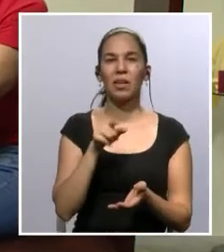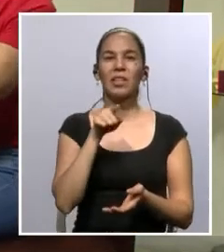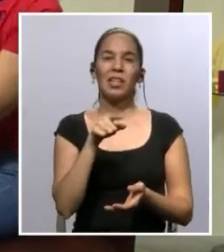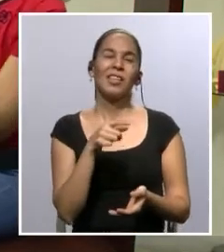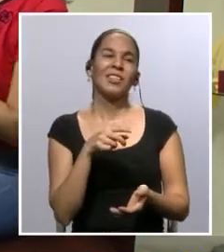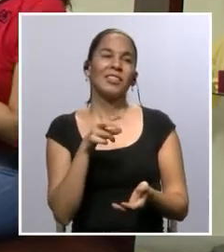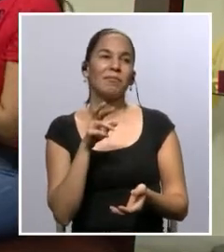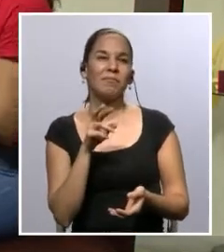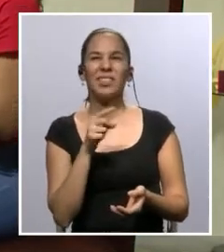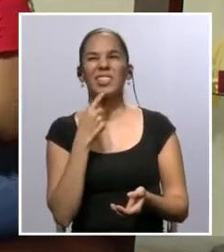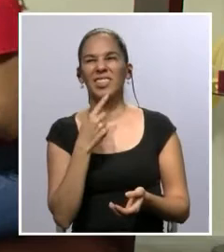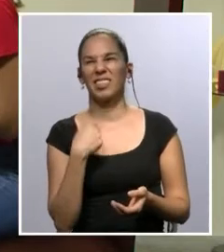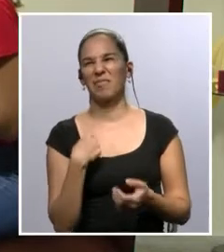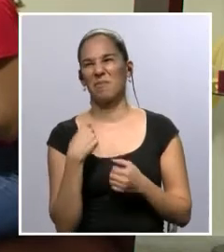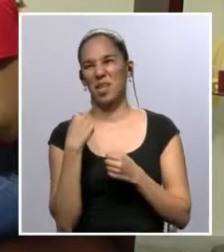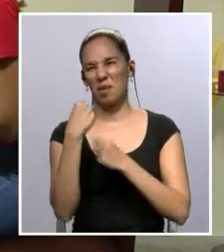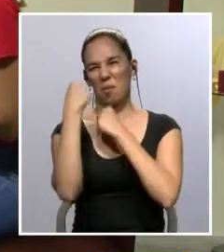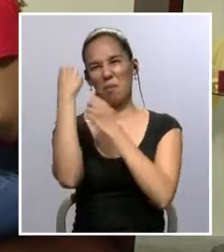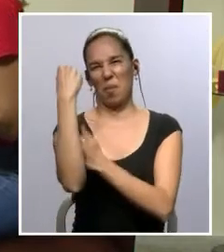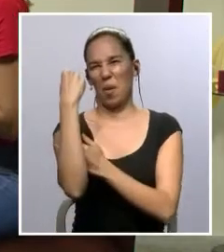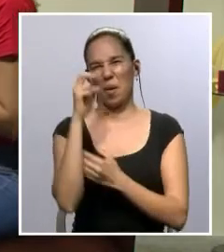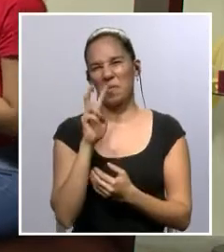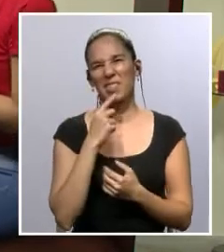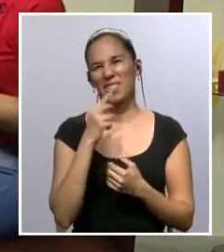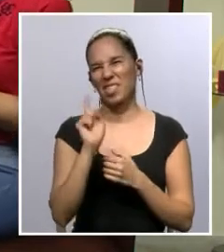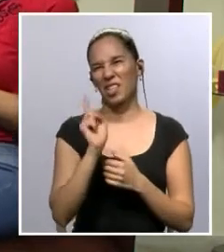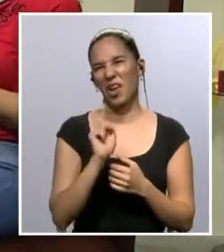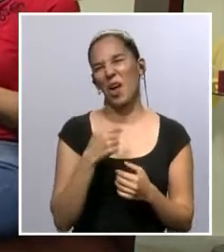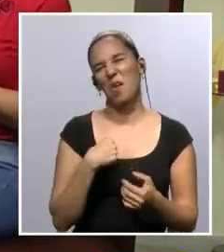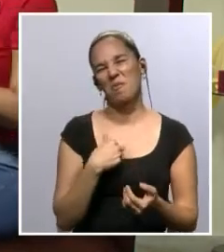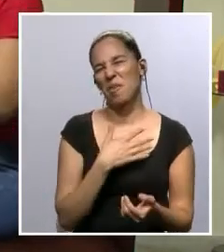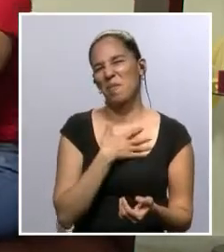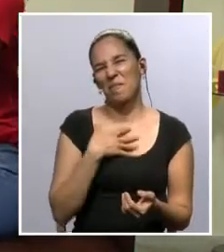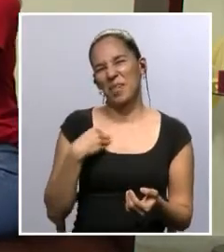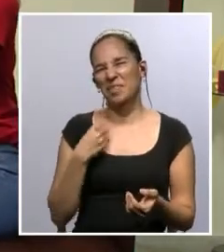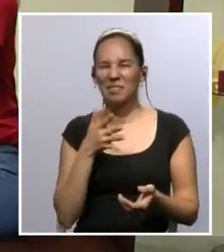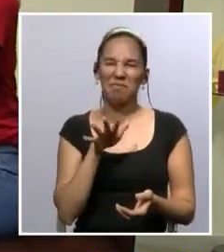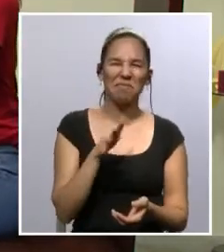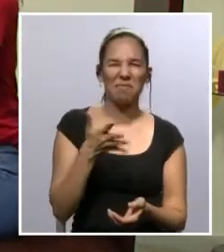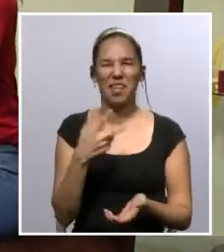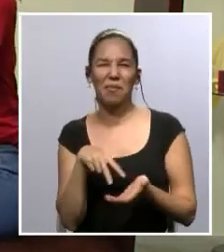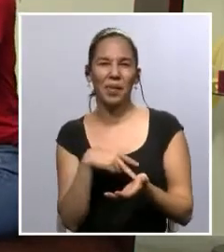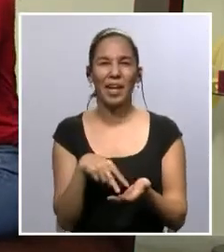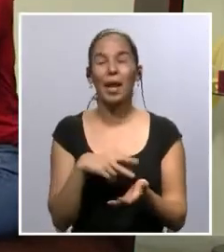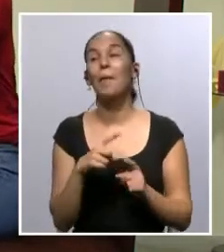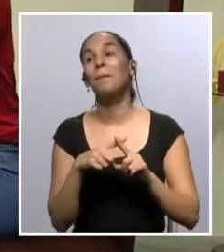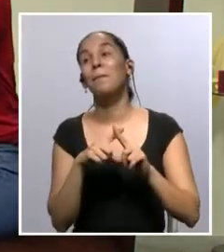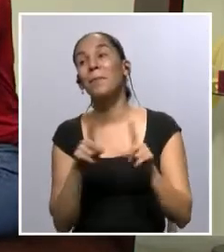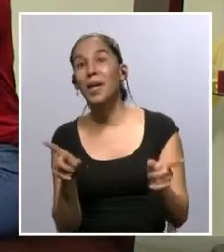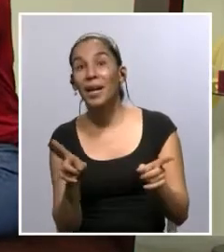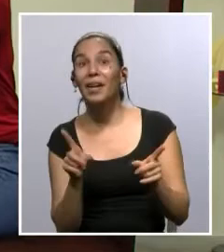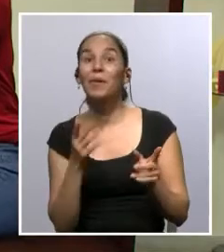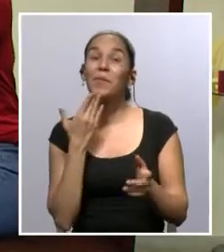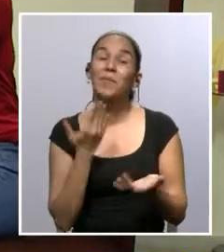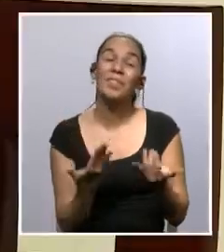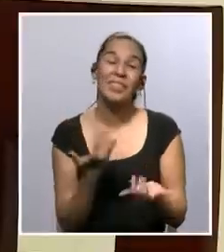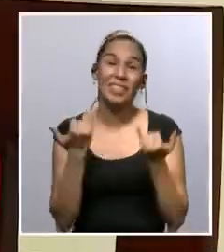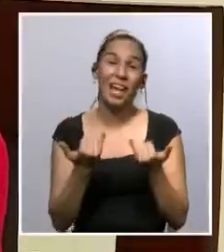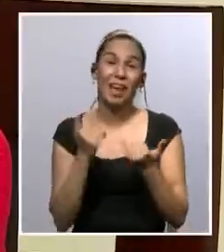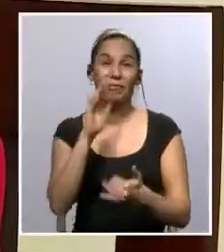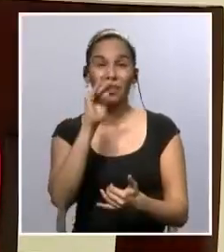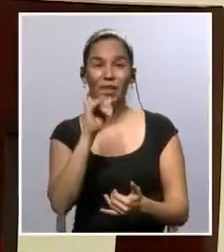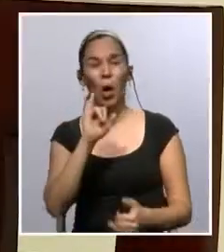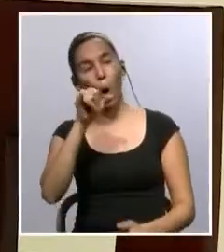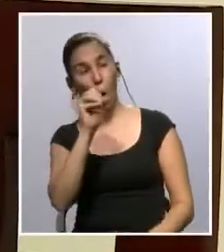No es mi superpoder, digámoslo así. El mío tampoco. Pero bueno, tenemos que ir despidiéndonos. José,